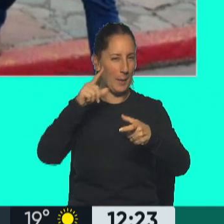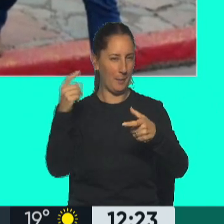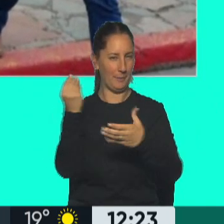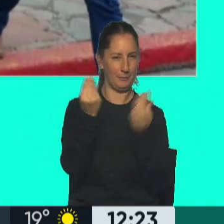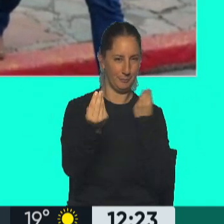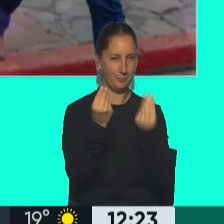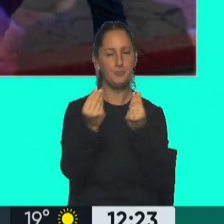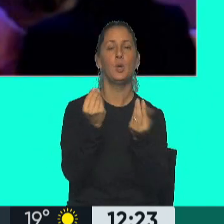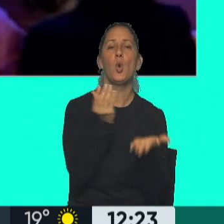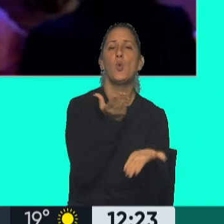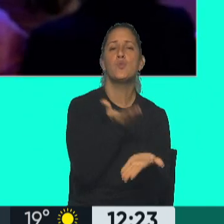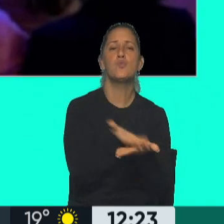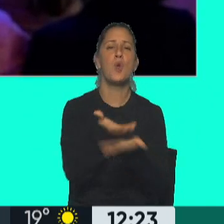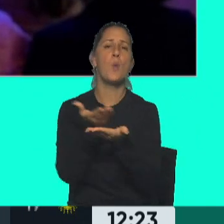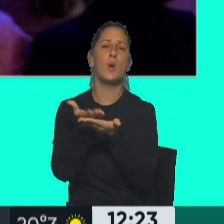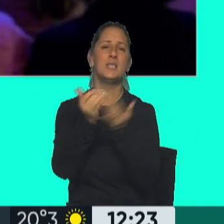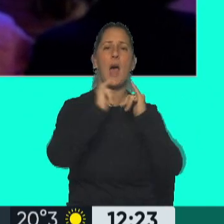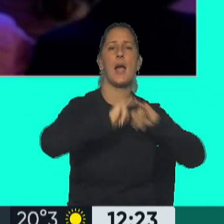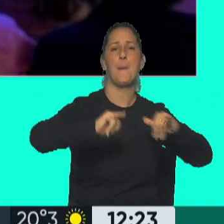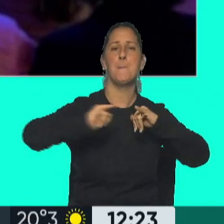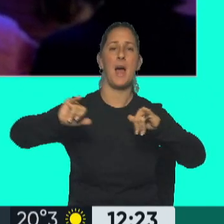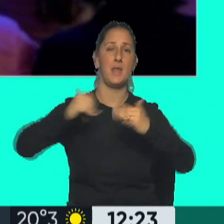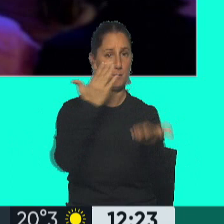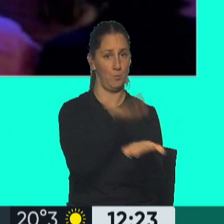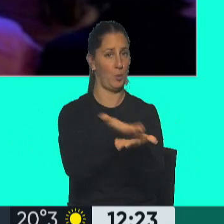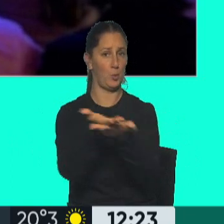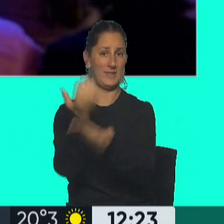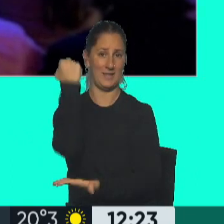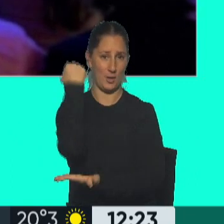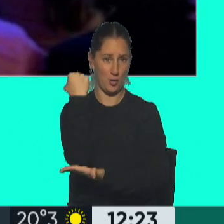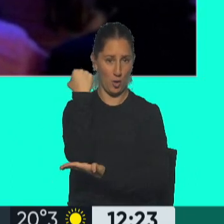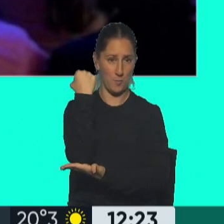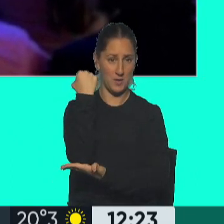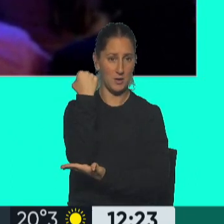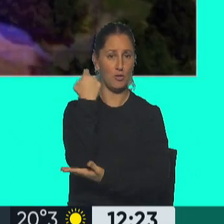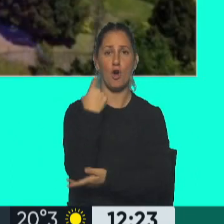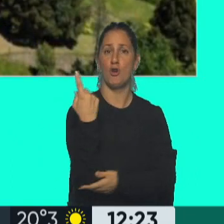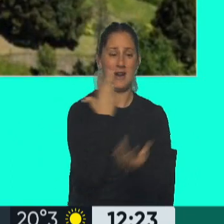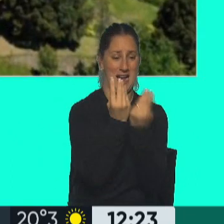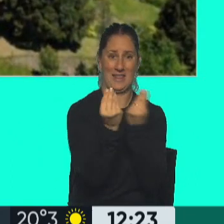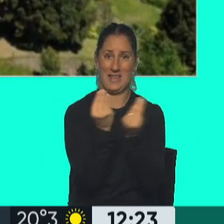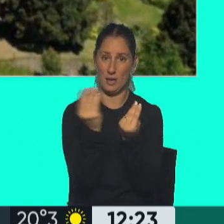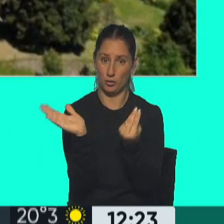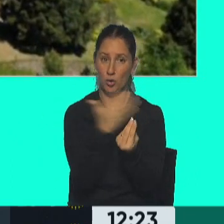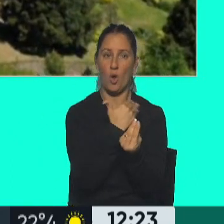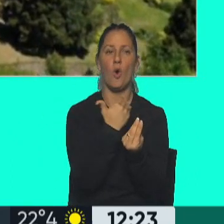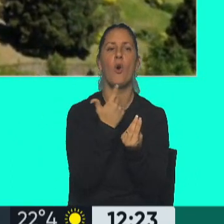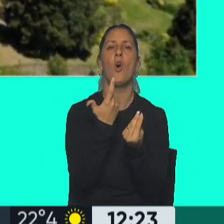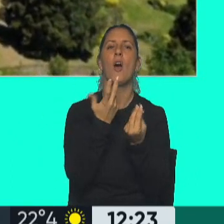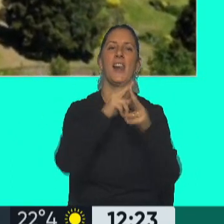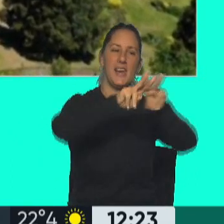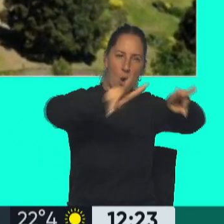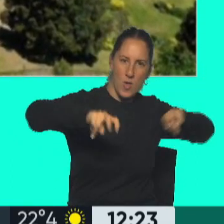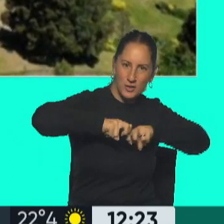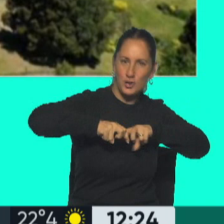hubo fueron las propuestas de campaña económicas coincidencias entre todos los candidatos en reducir el déficit